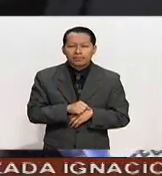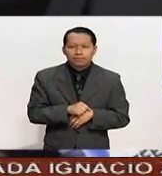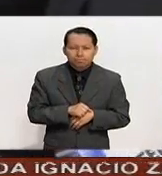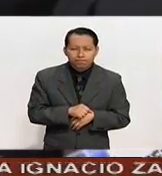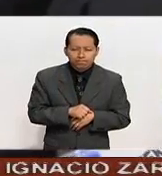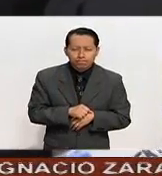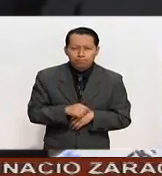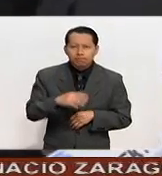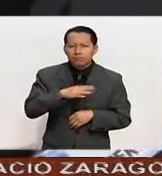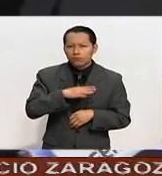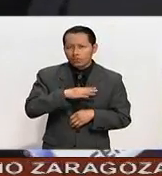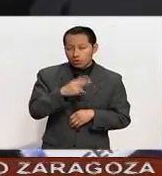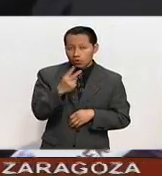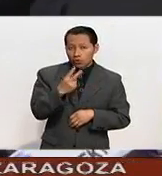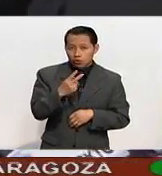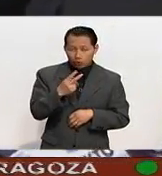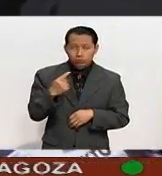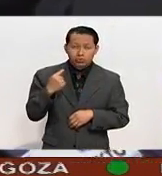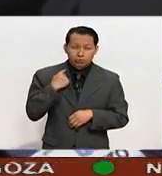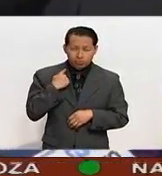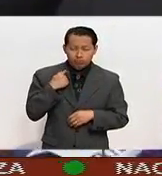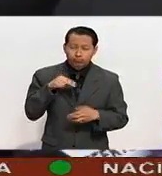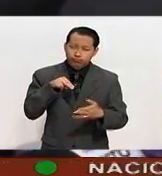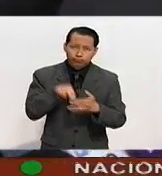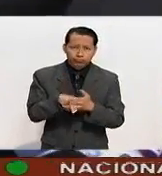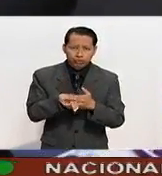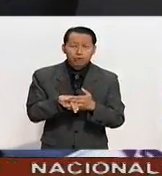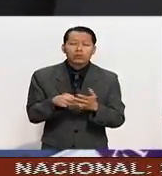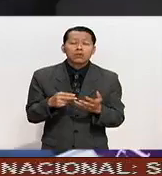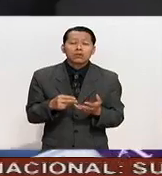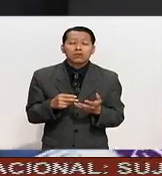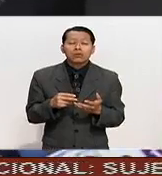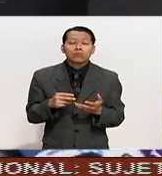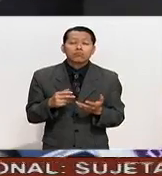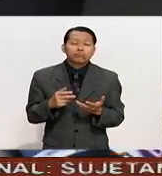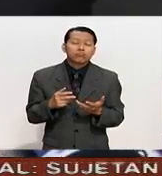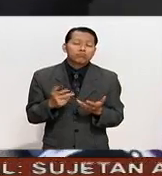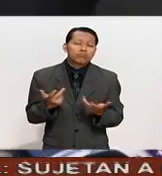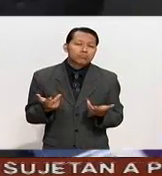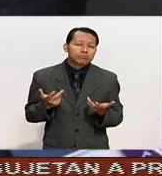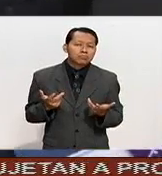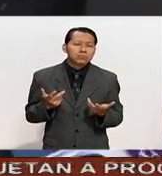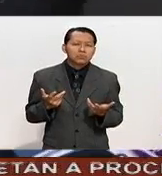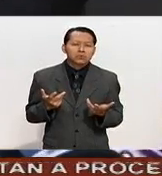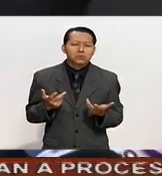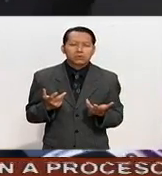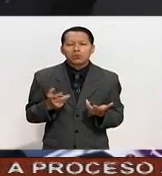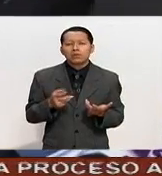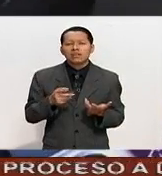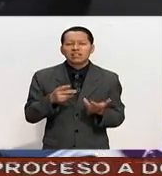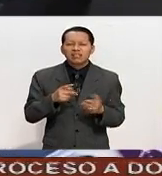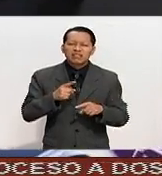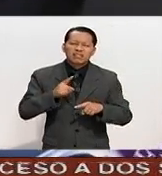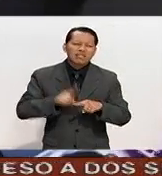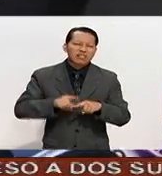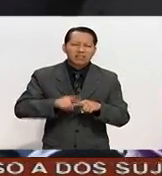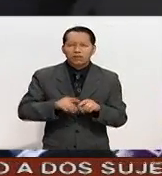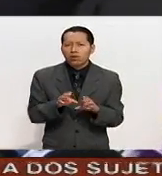Mira, fueron 2 homicidios, los datos los voy a mantener